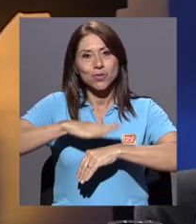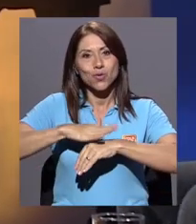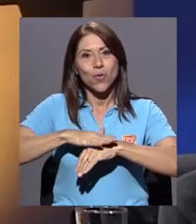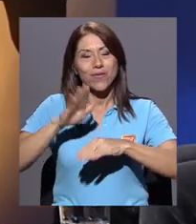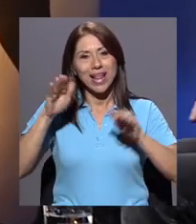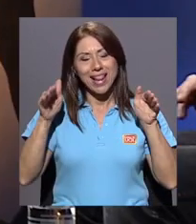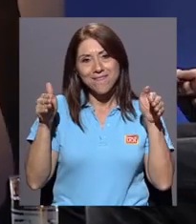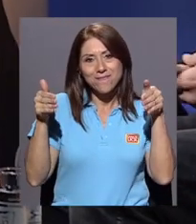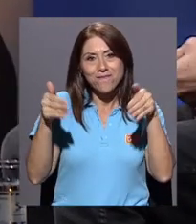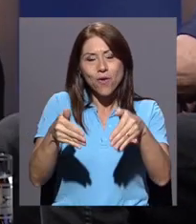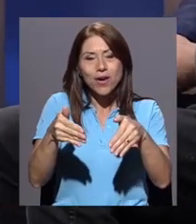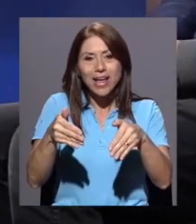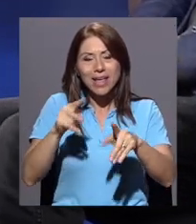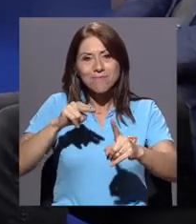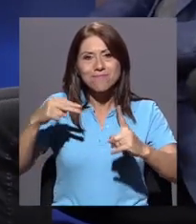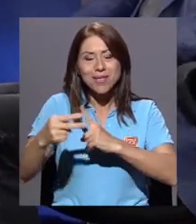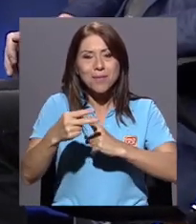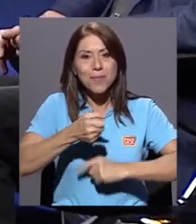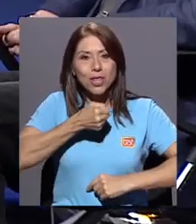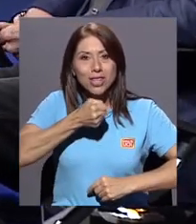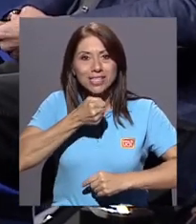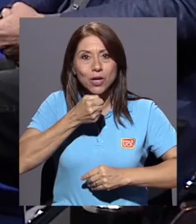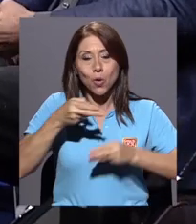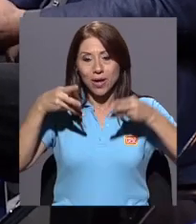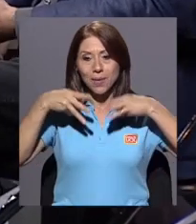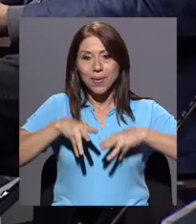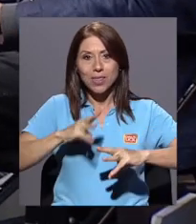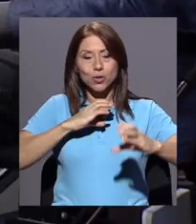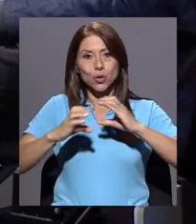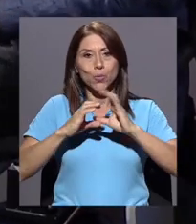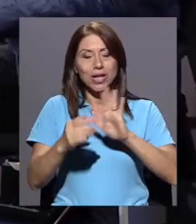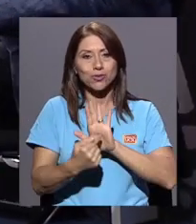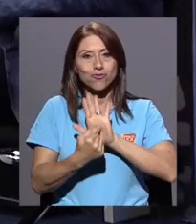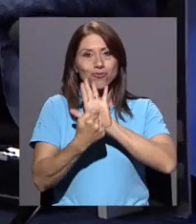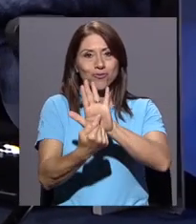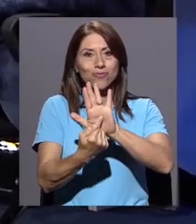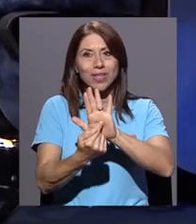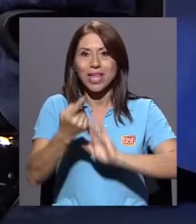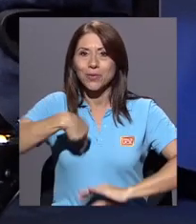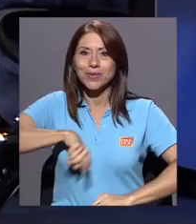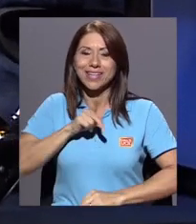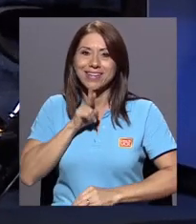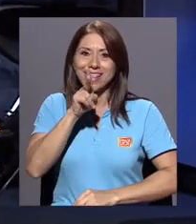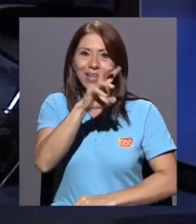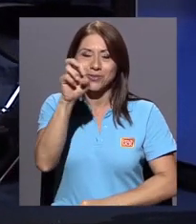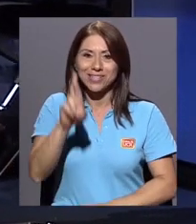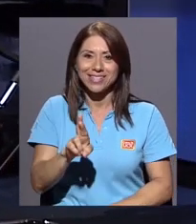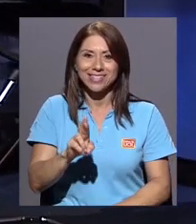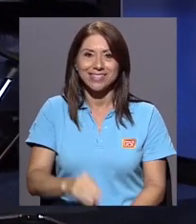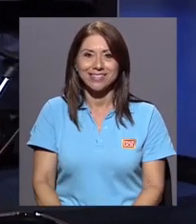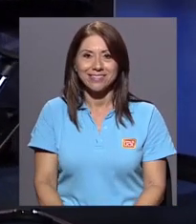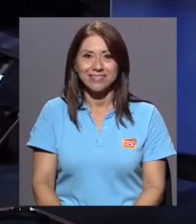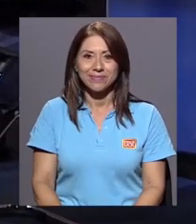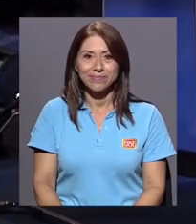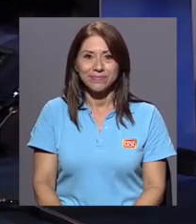torno a ese enfoque periodístico que muchas veces dan los medios en nuestra realidad costarricense también.